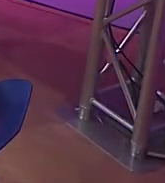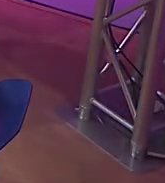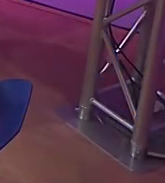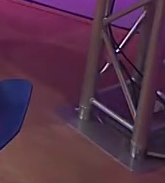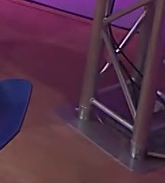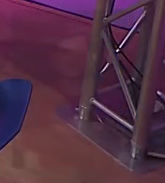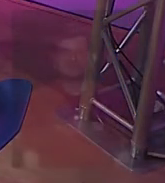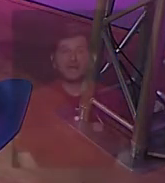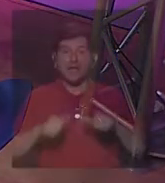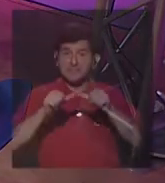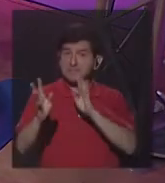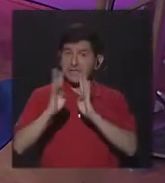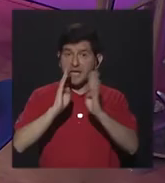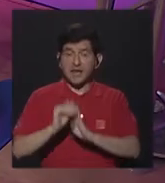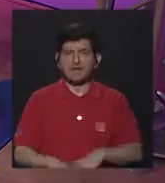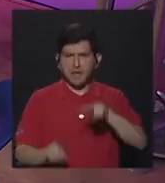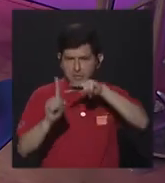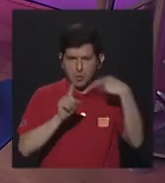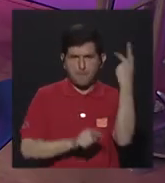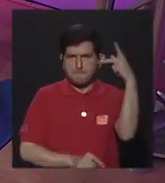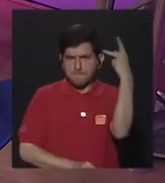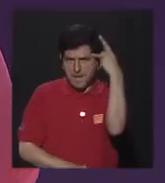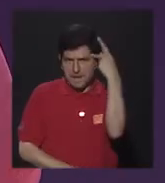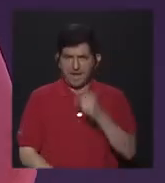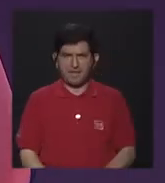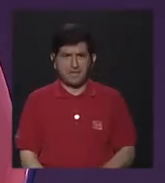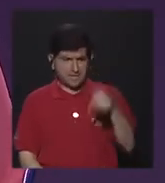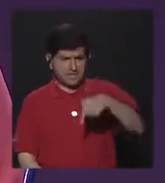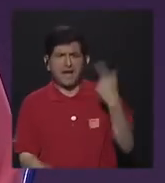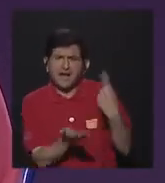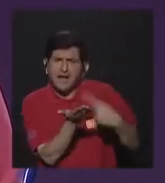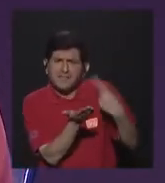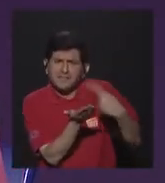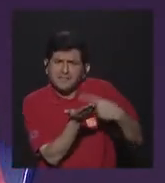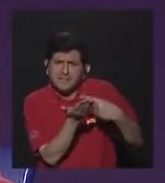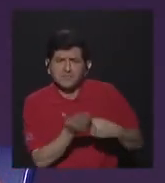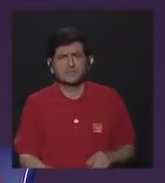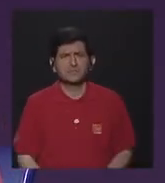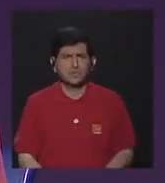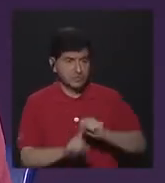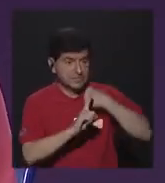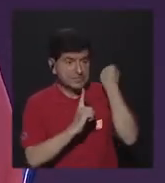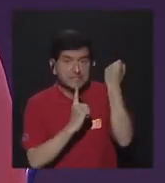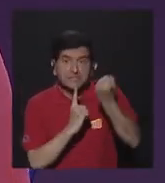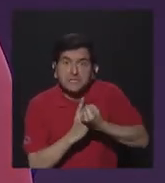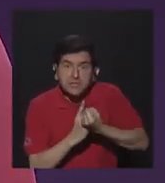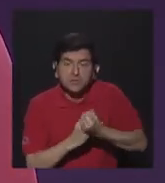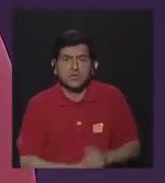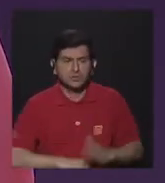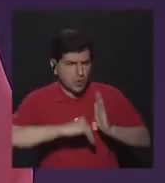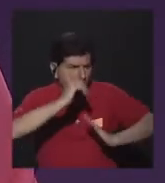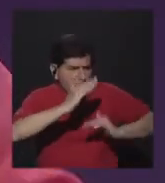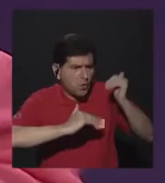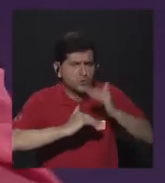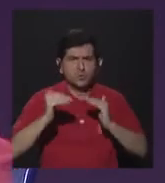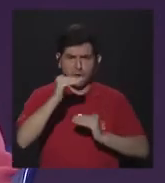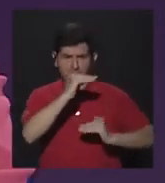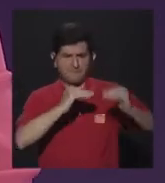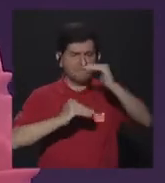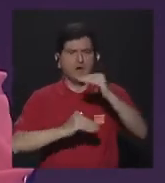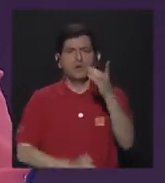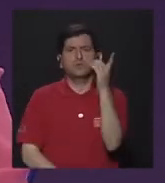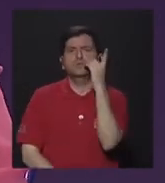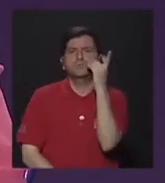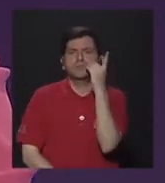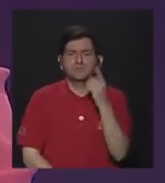continuamos hablando en miradas políticas sobre el debate la polémica que hay en torno a construir la facultad de odontología